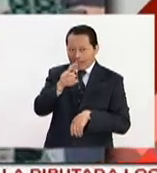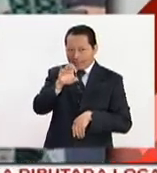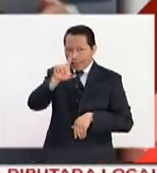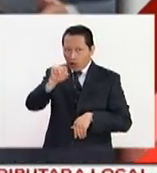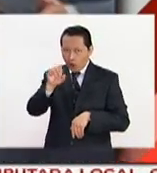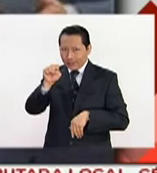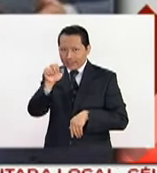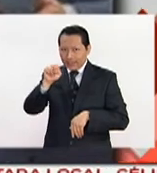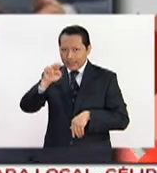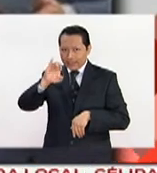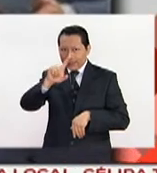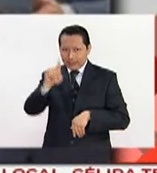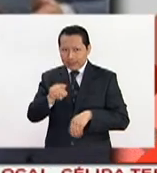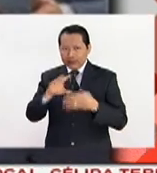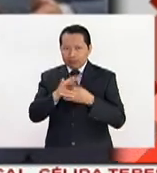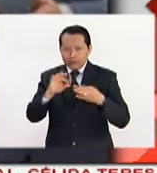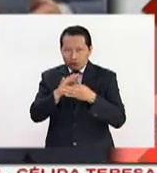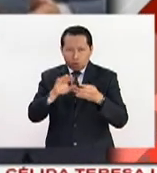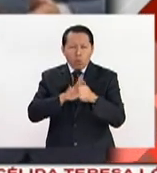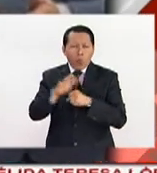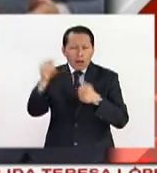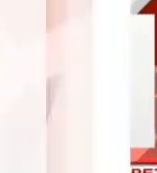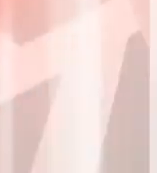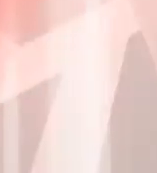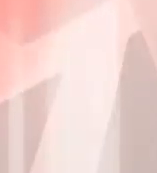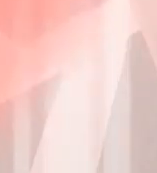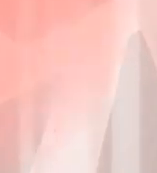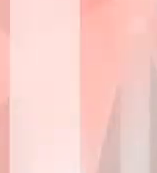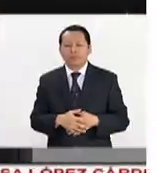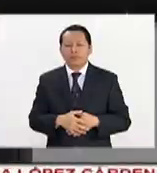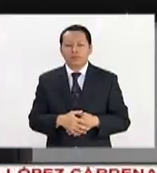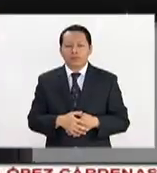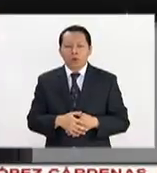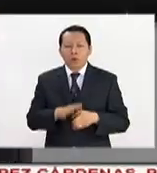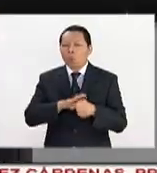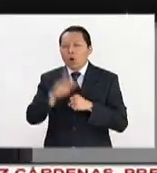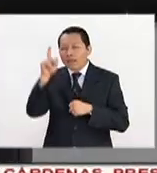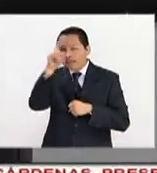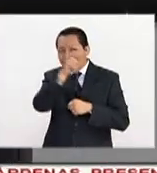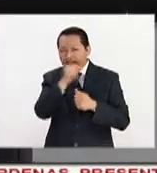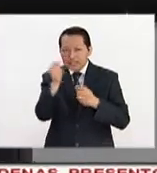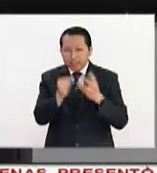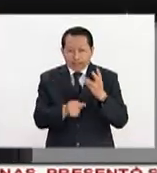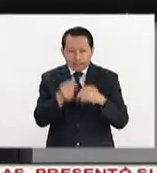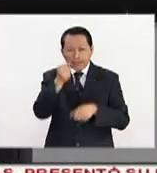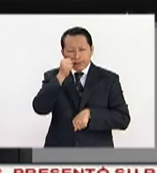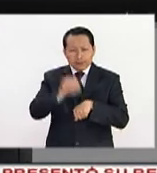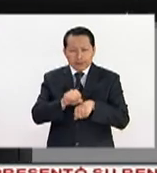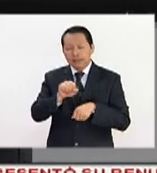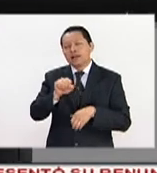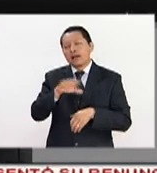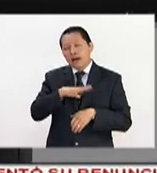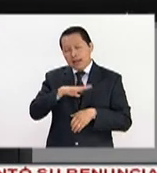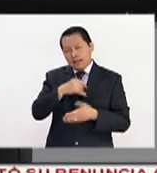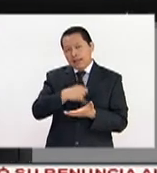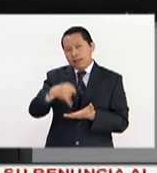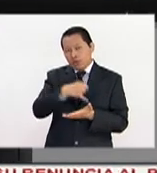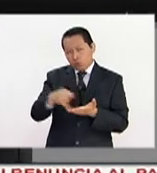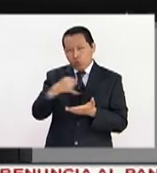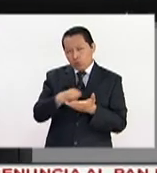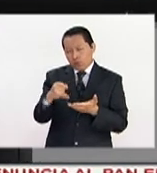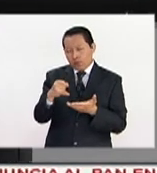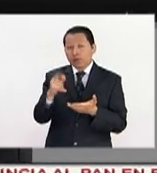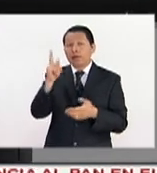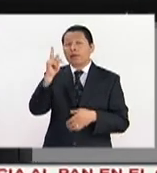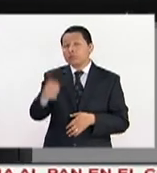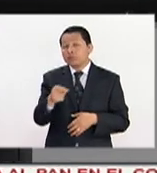los retos que enfrenta la Secretaría. El reto que tiene hoy la Secretaría de Agricultura, o muchos de los retos que tiene,